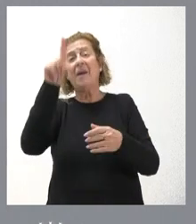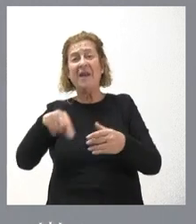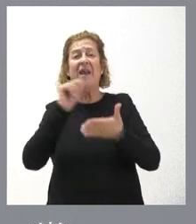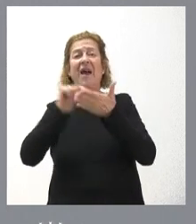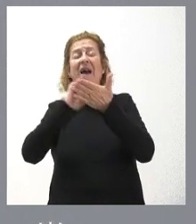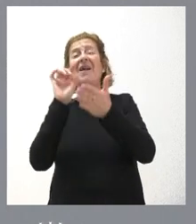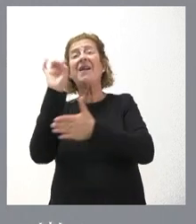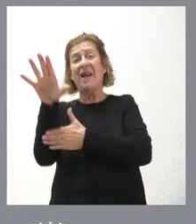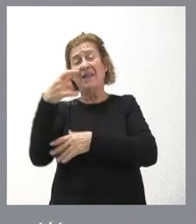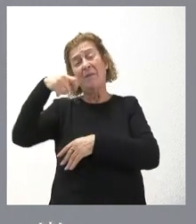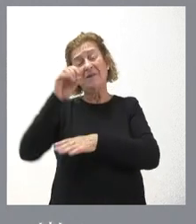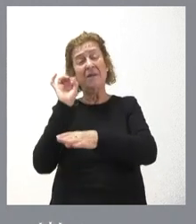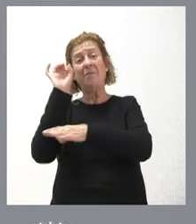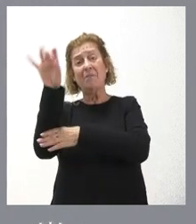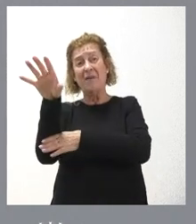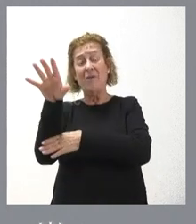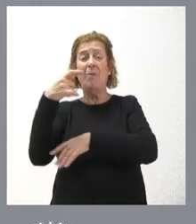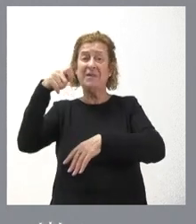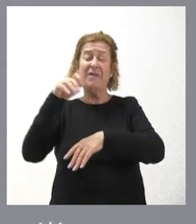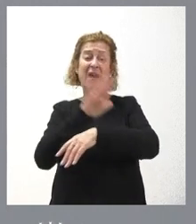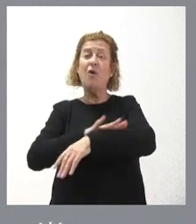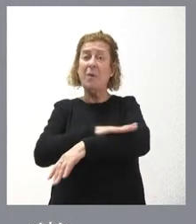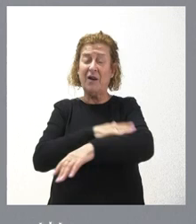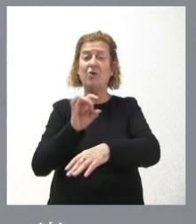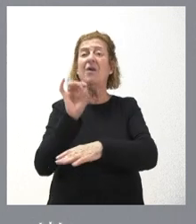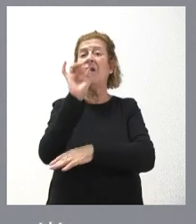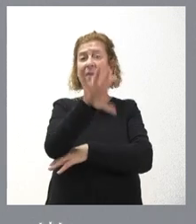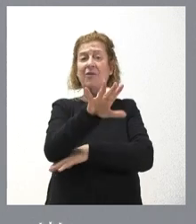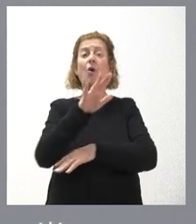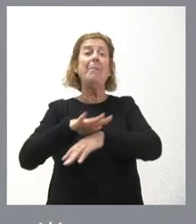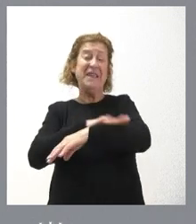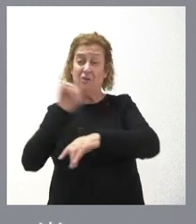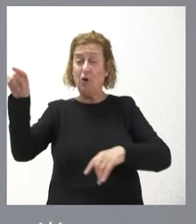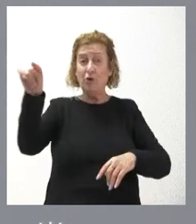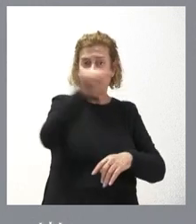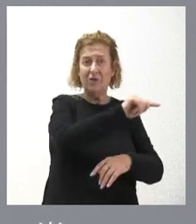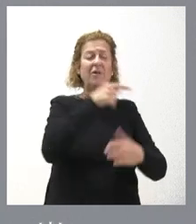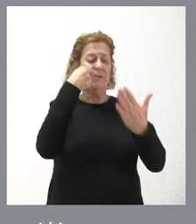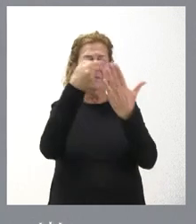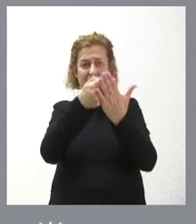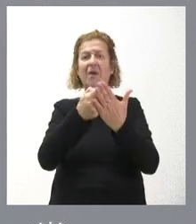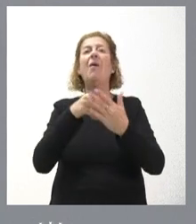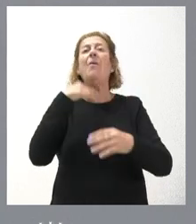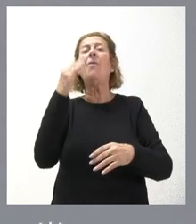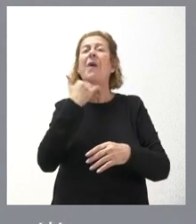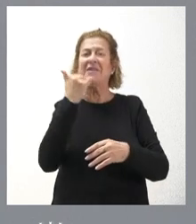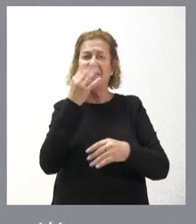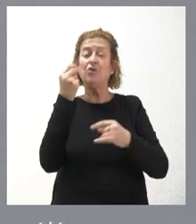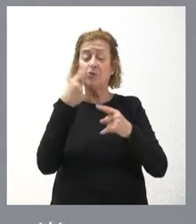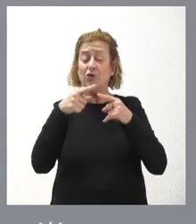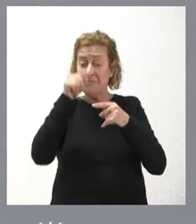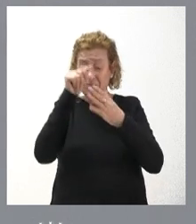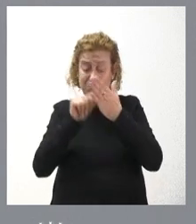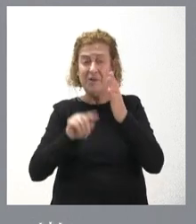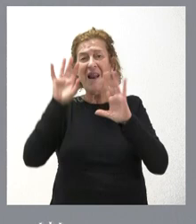envió al presidente del gobierno y envió a los ministros pues figuraba bastantes actuaciones en la provincia de León